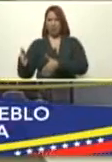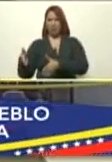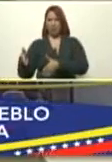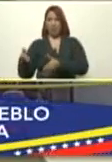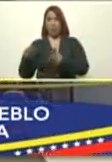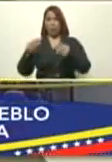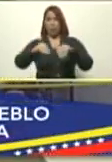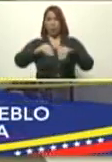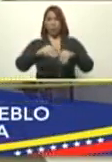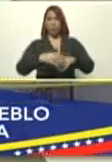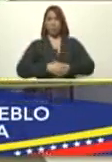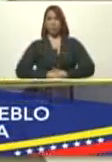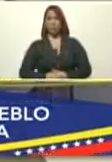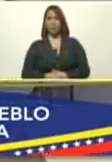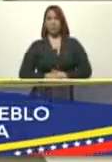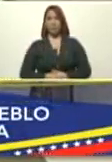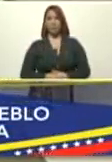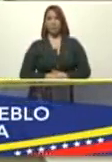acuerdos